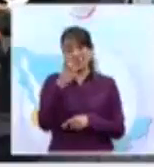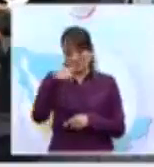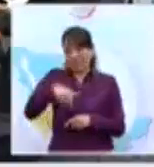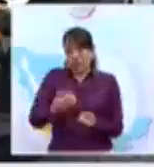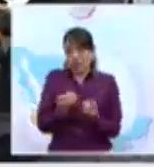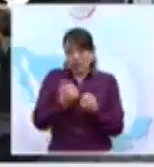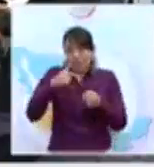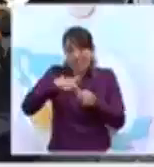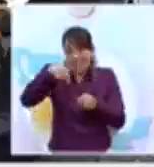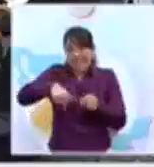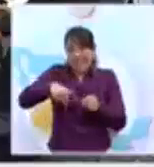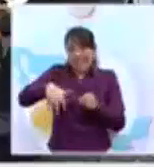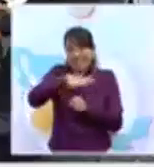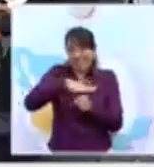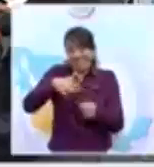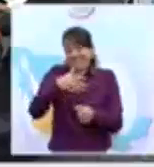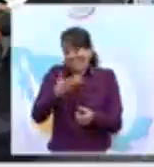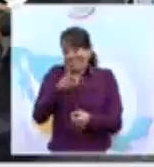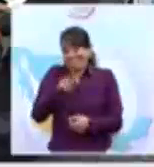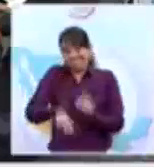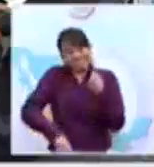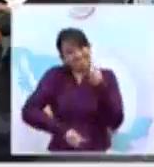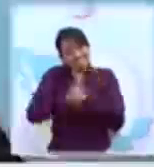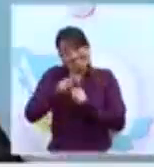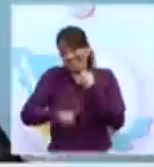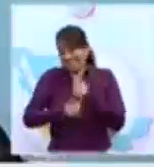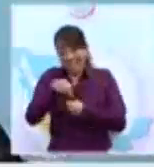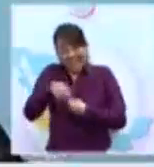hemos creado así con tantas contradicciones.